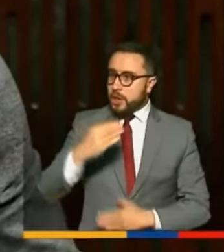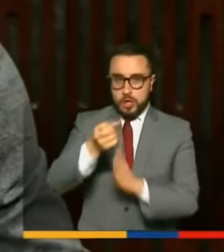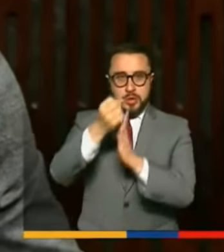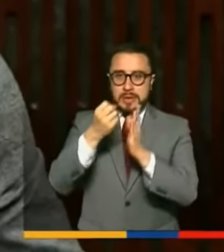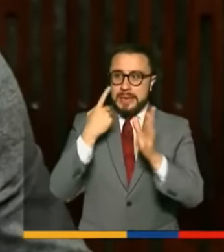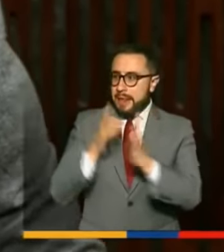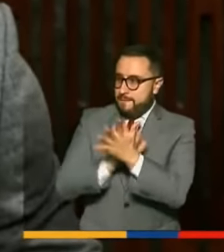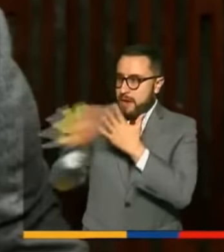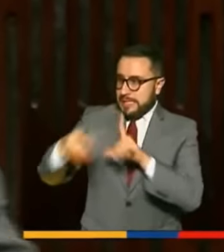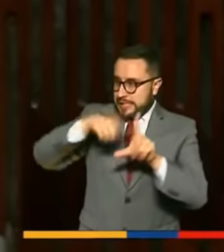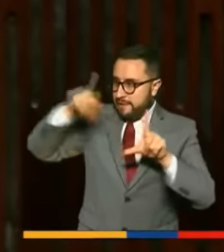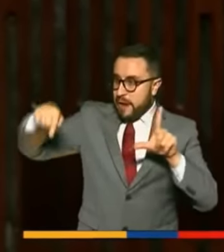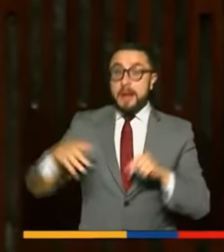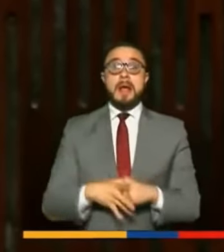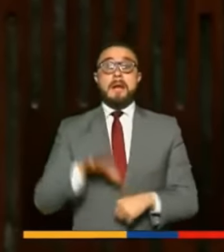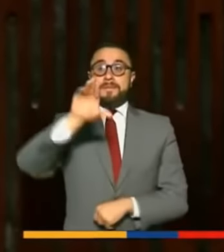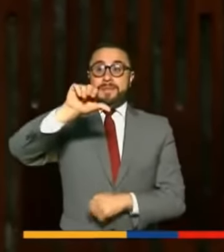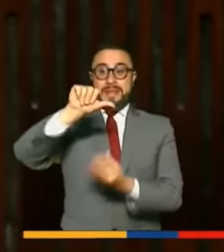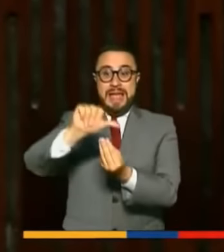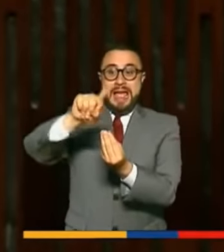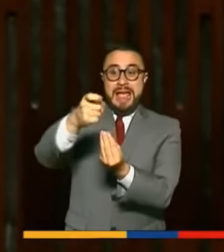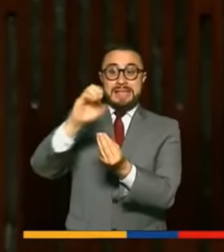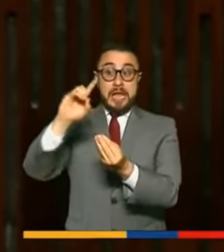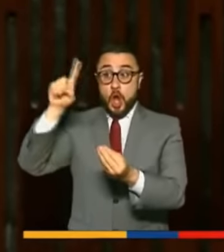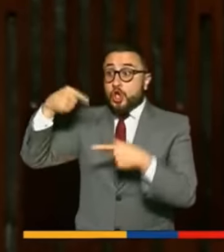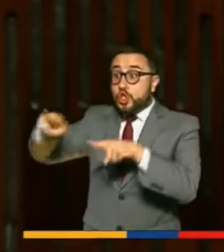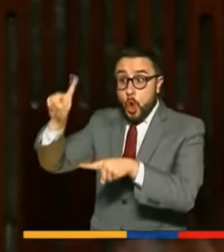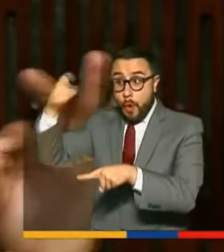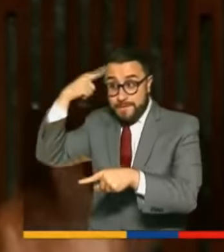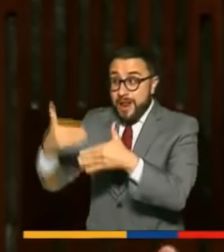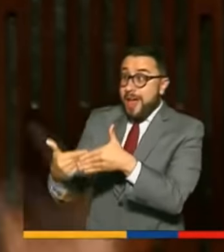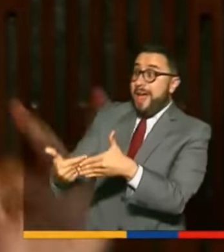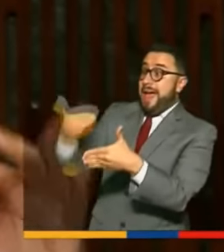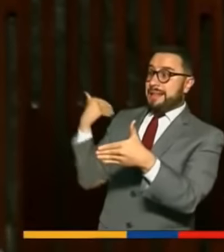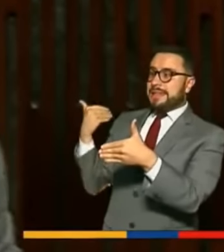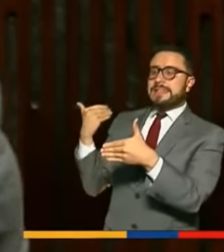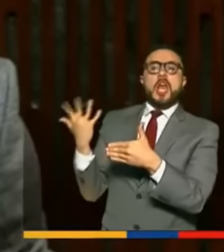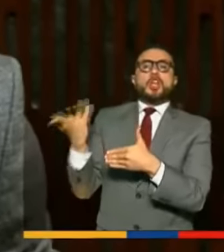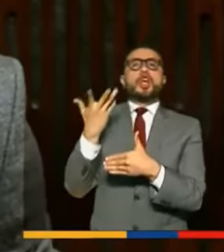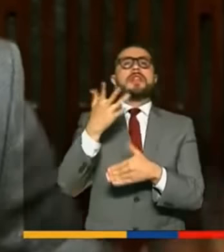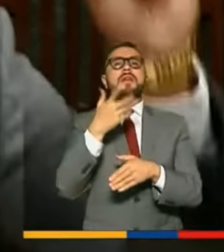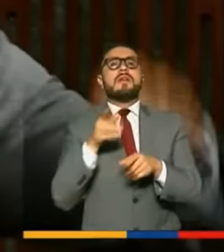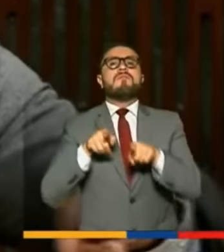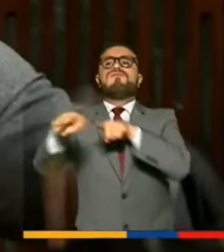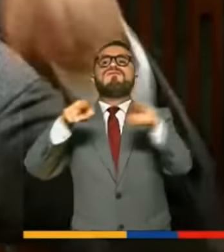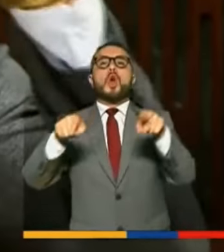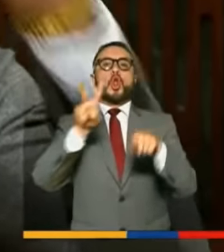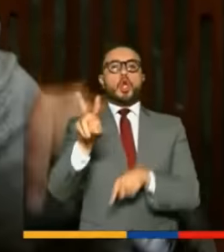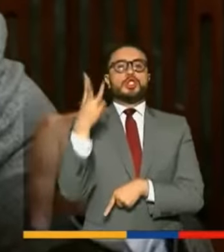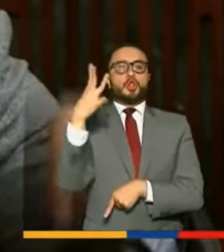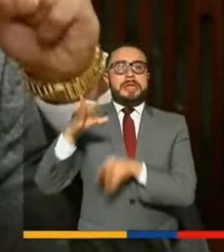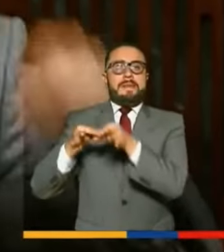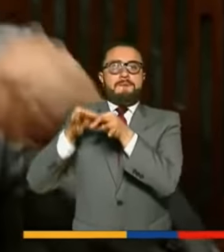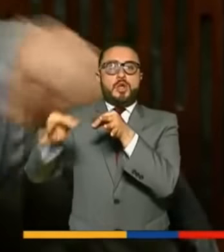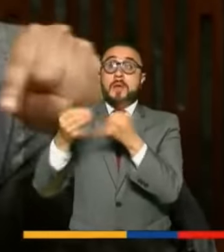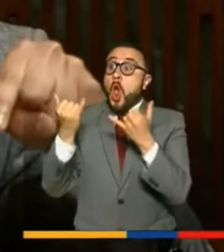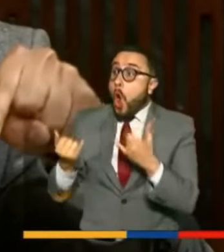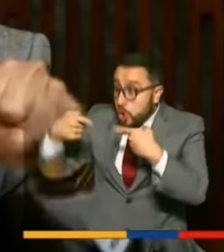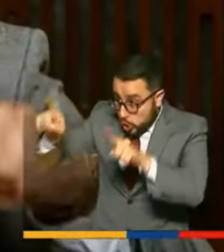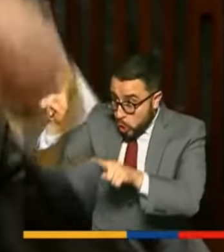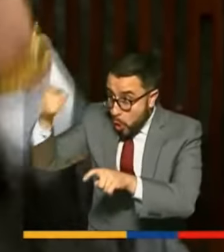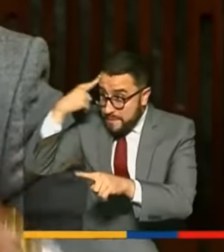autodefensas gaitanistas de Colombia, antes de su gobierno, tenían presencia en 213 municipios. Hoy, en su gobierno, esa cifra